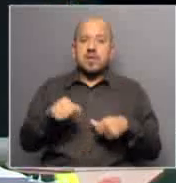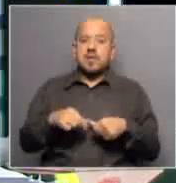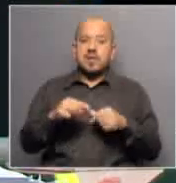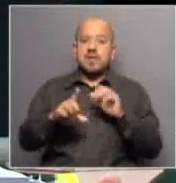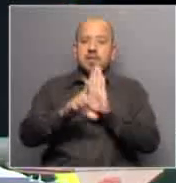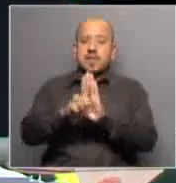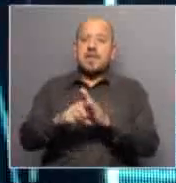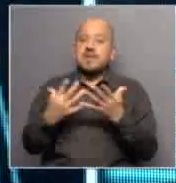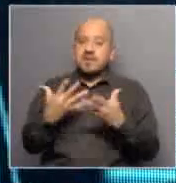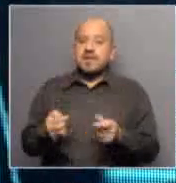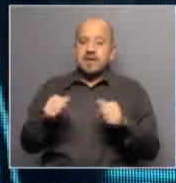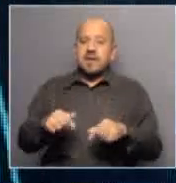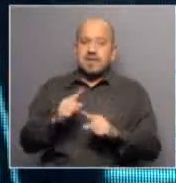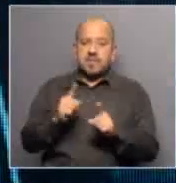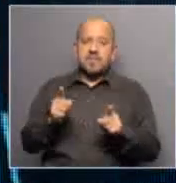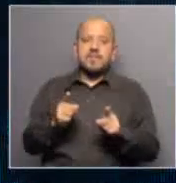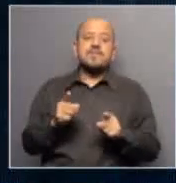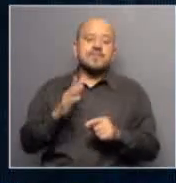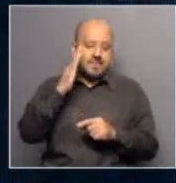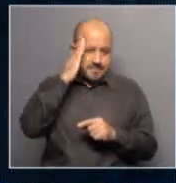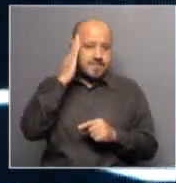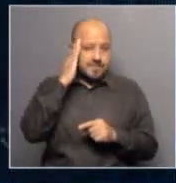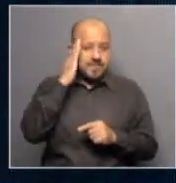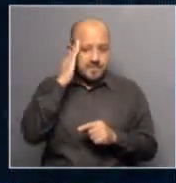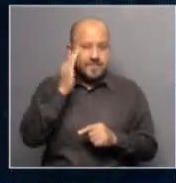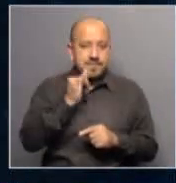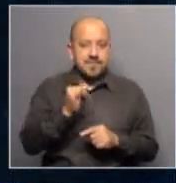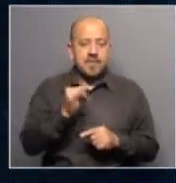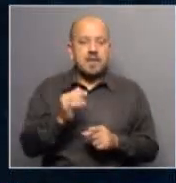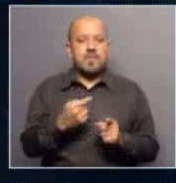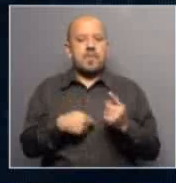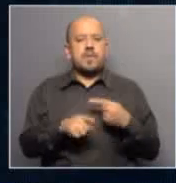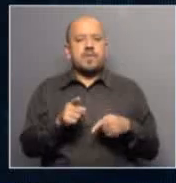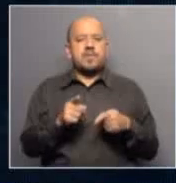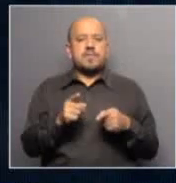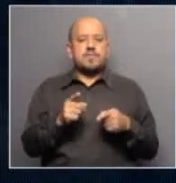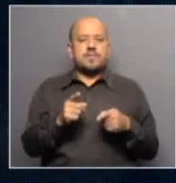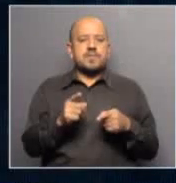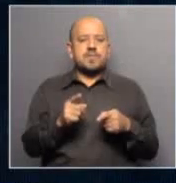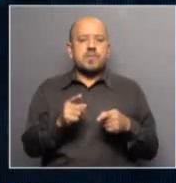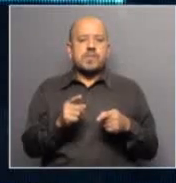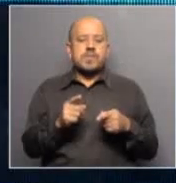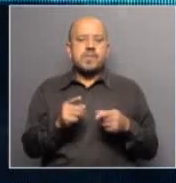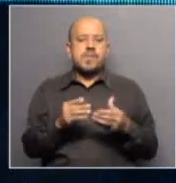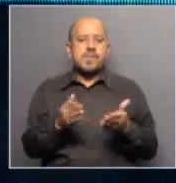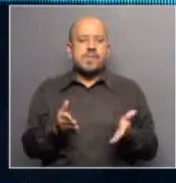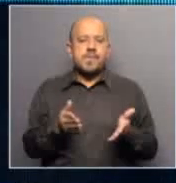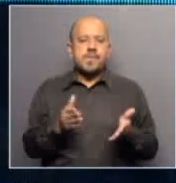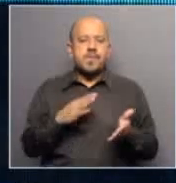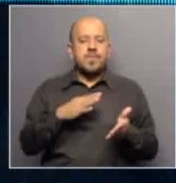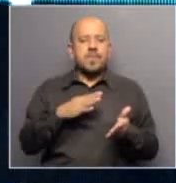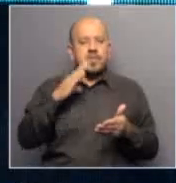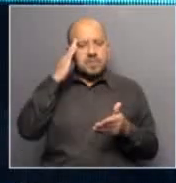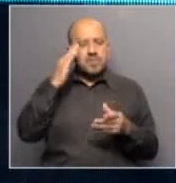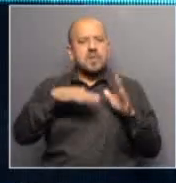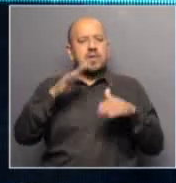seca, acá tranquilo. No, bueno, sí, ya sé que sí. Ya sé que sí. Ahora, sí, vos sabés que yo a veces